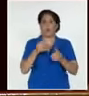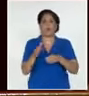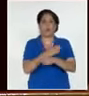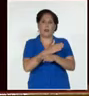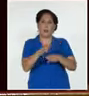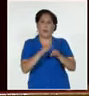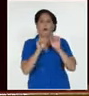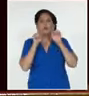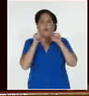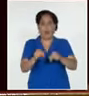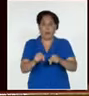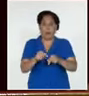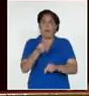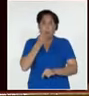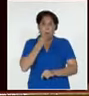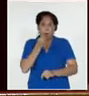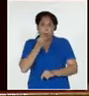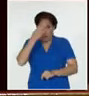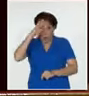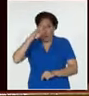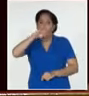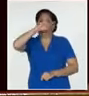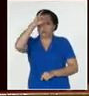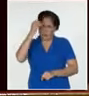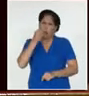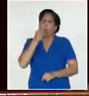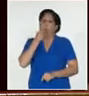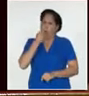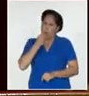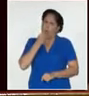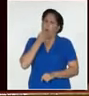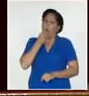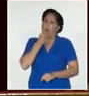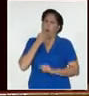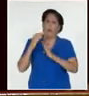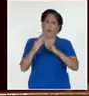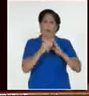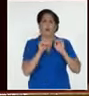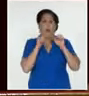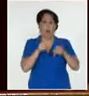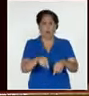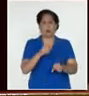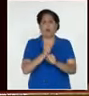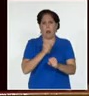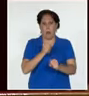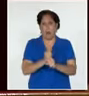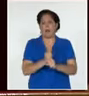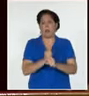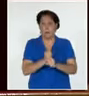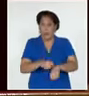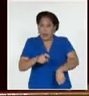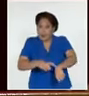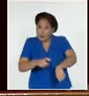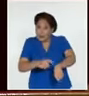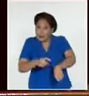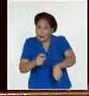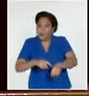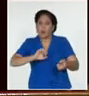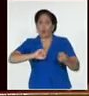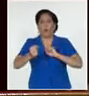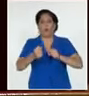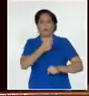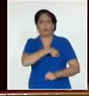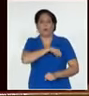fin, las posibilidades son infinitas en nuestras comunidades. Es la hora del control